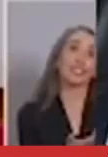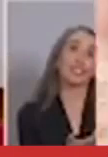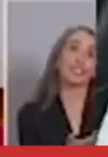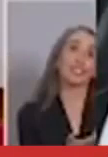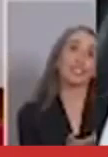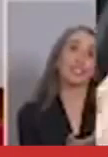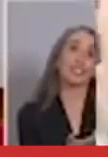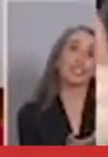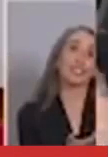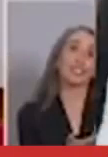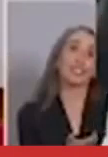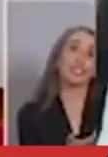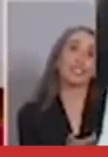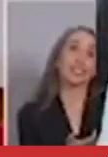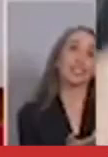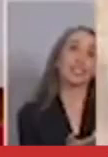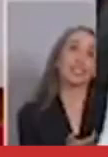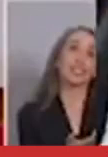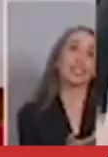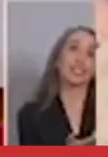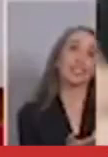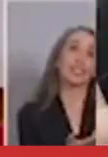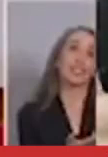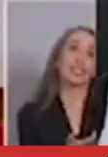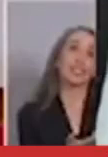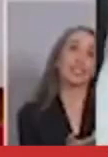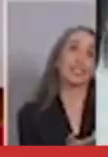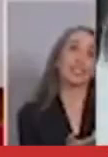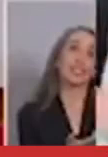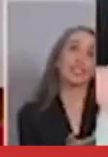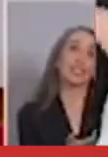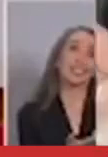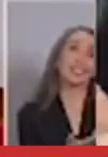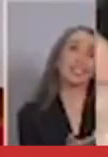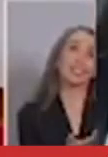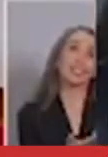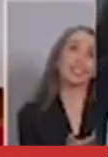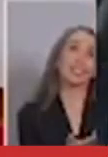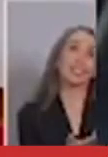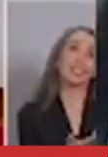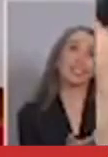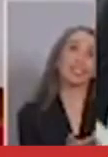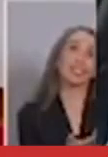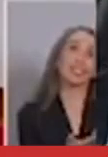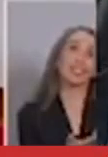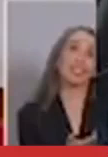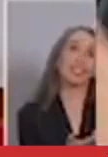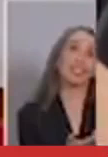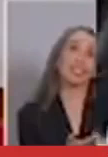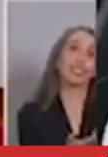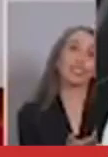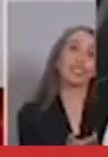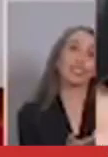niños sin jardines ni escuelas abiertas, con escasa alimentación y con una compleja situación sanitaria. El humor hágalo